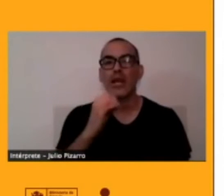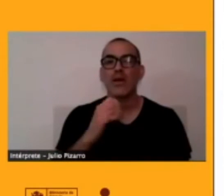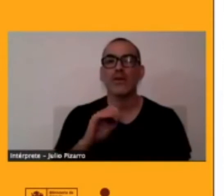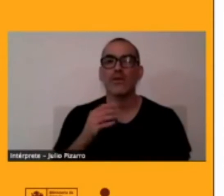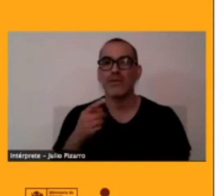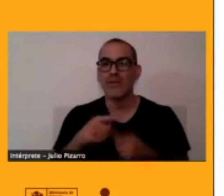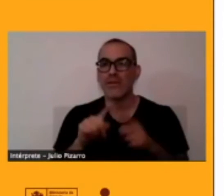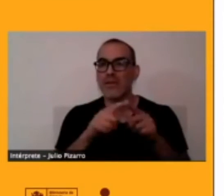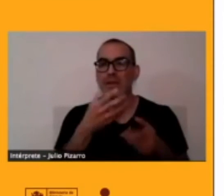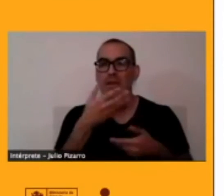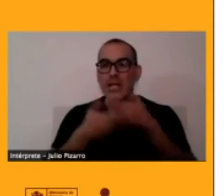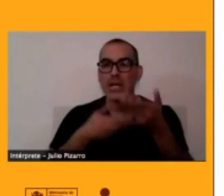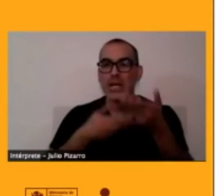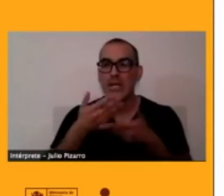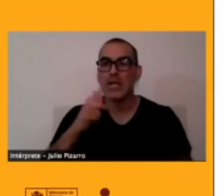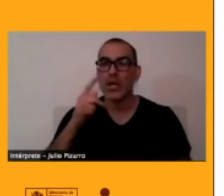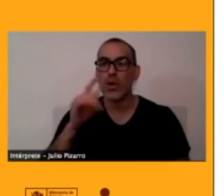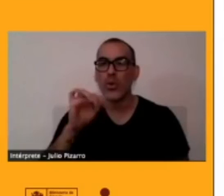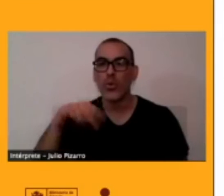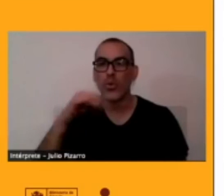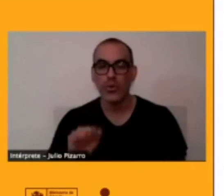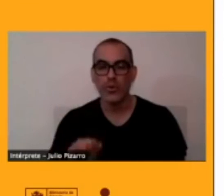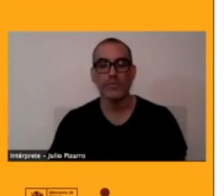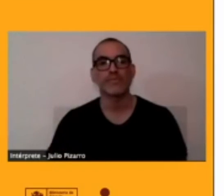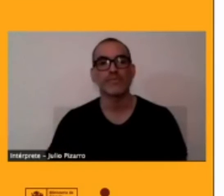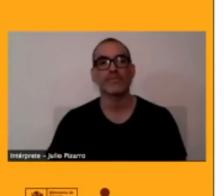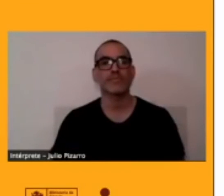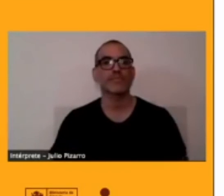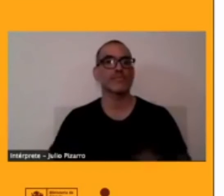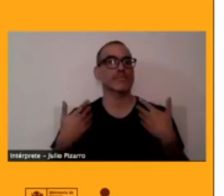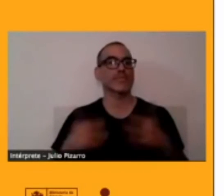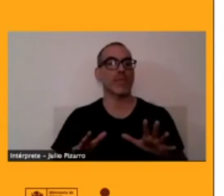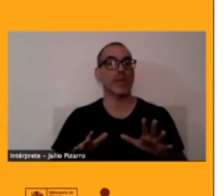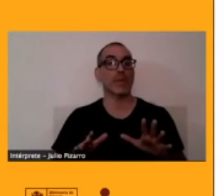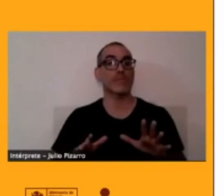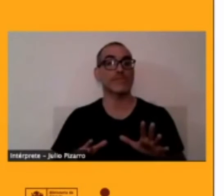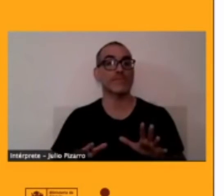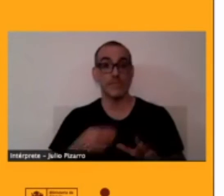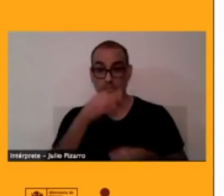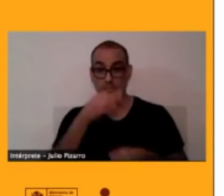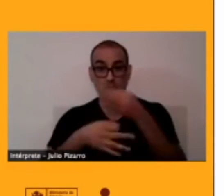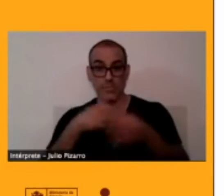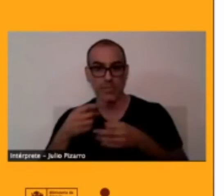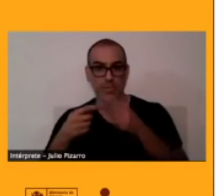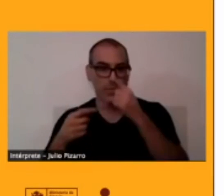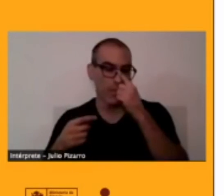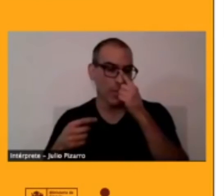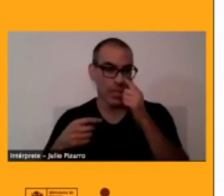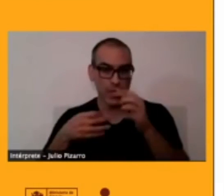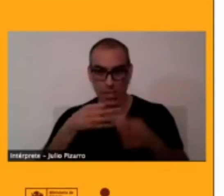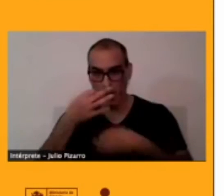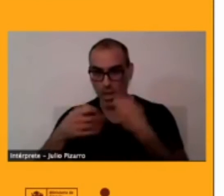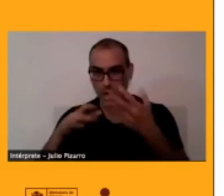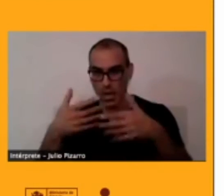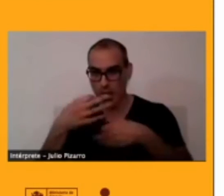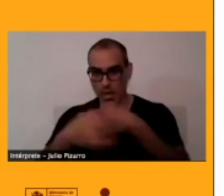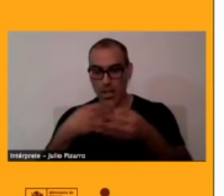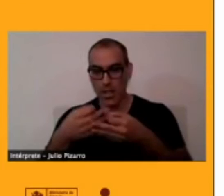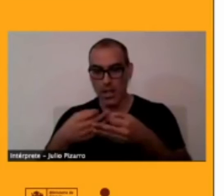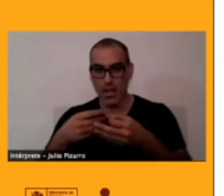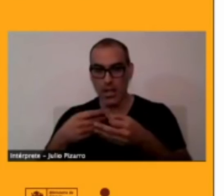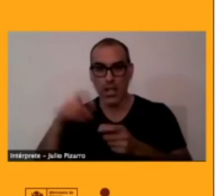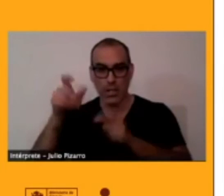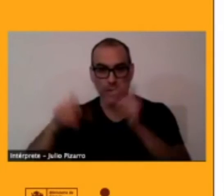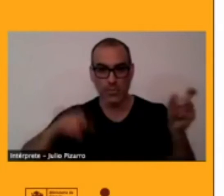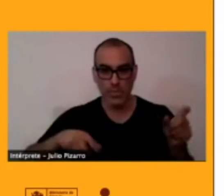que también puedo hablar más tarde de él. Ya. Ya les expliqué acerca de los investigadores pioneros que eran todos